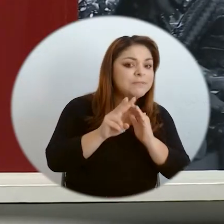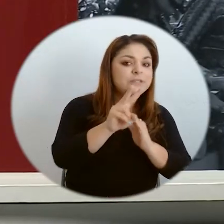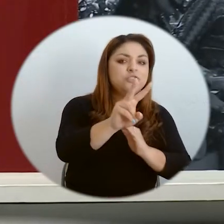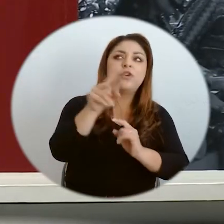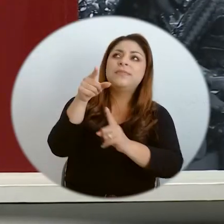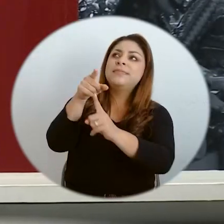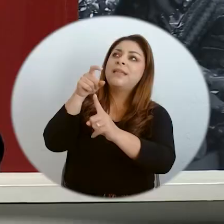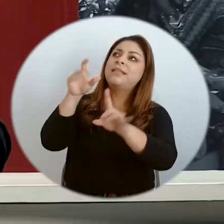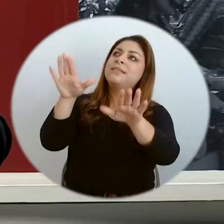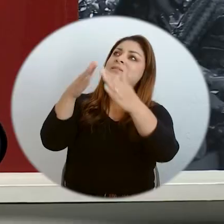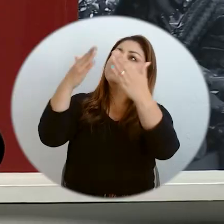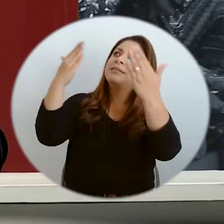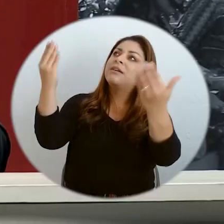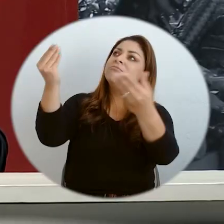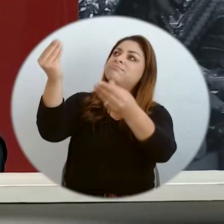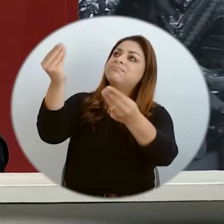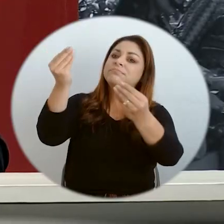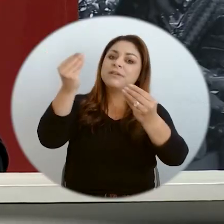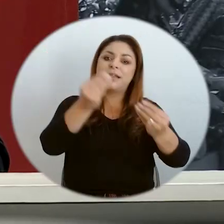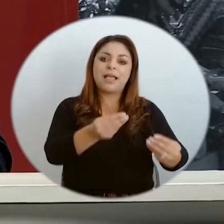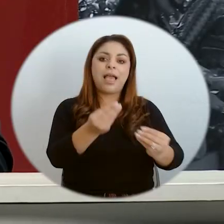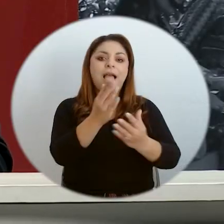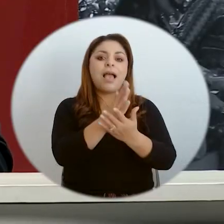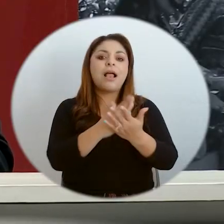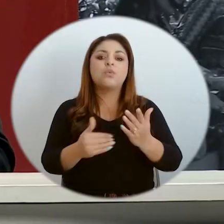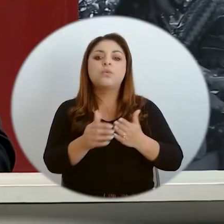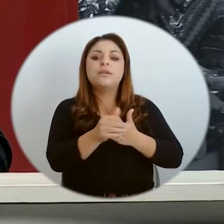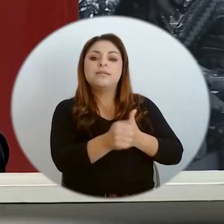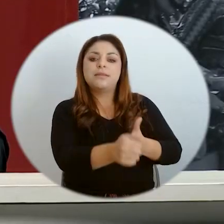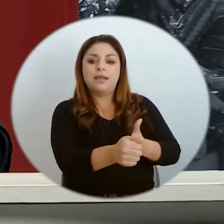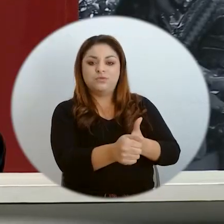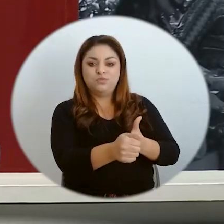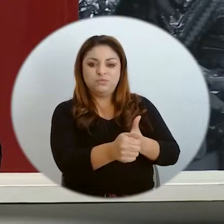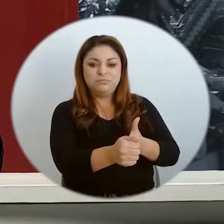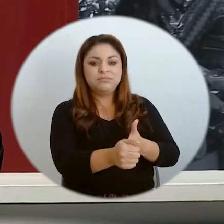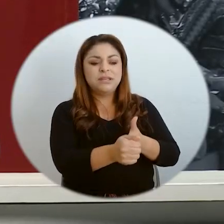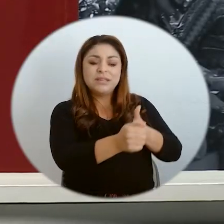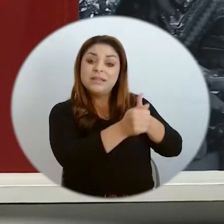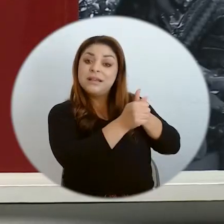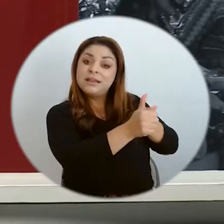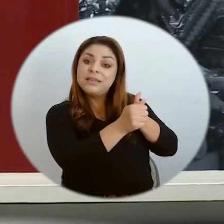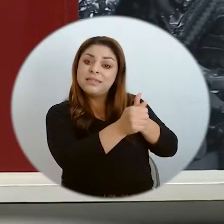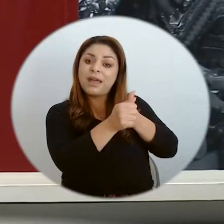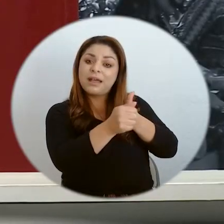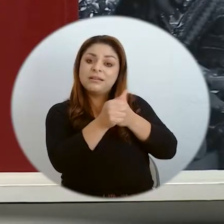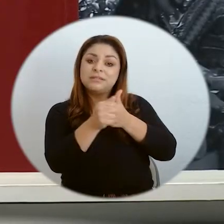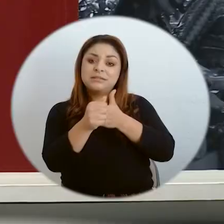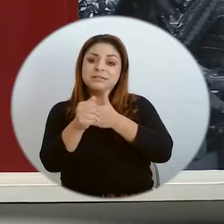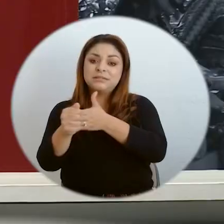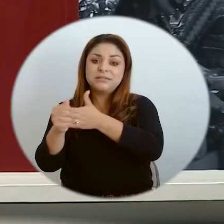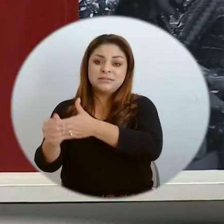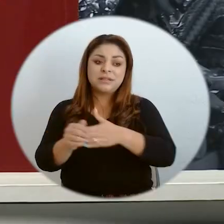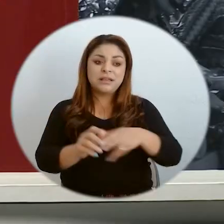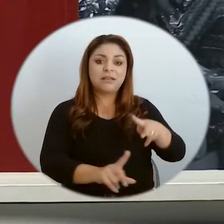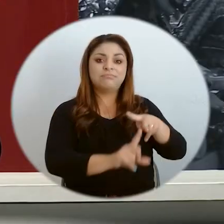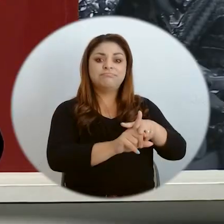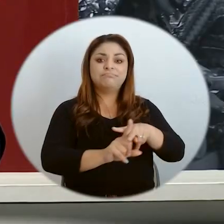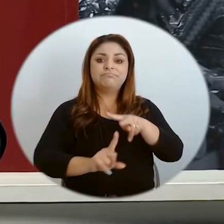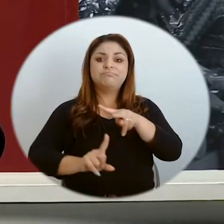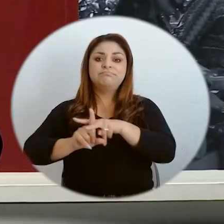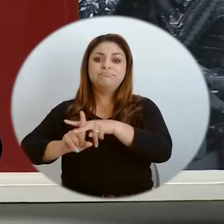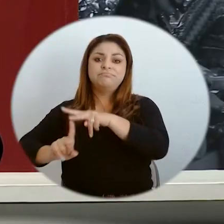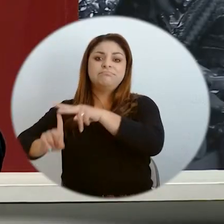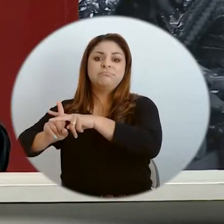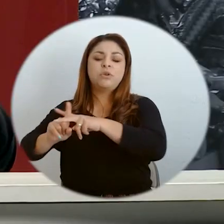desde la divinidad les otorgan a ciertos liderazgos. Ahora Andrés lo decía, ¿verdad?, es estos liderazgos que se asumen como